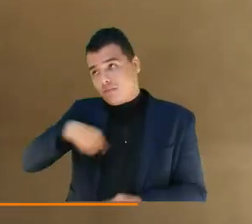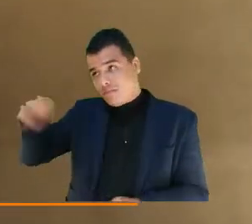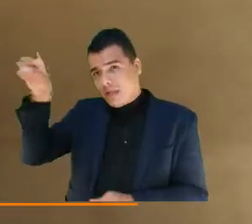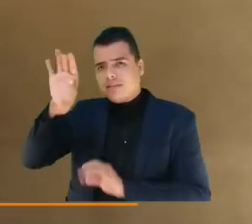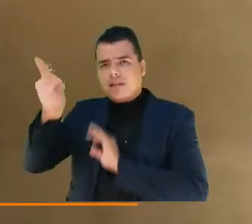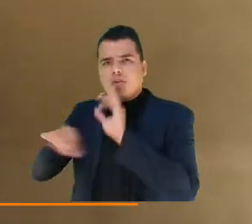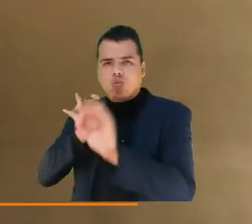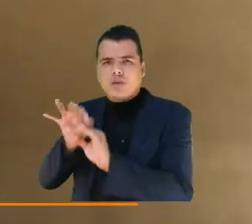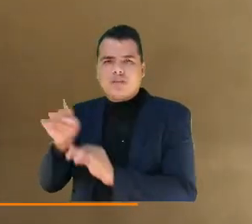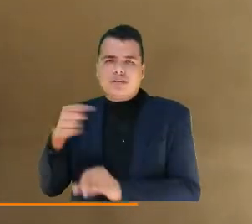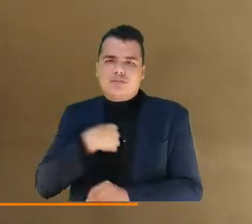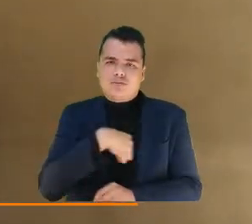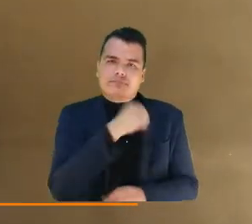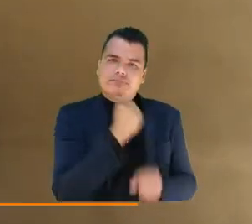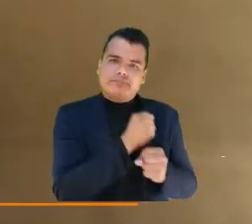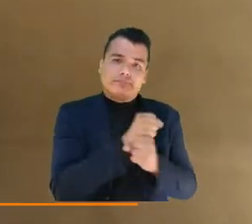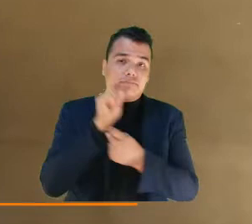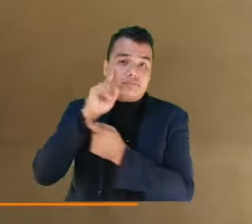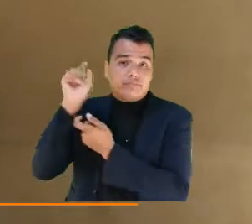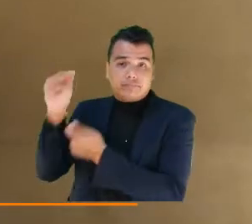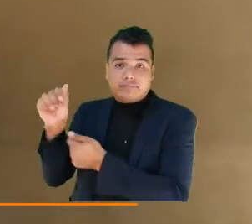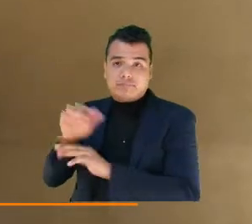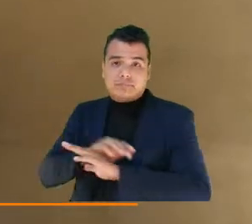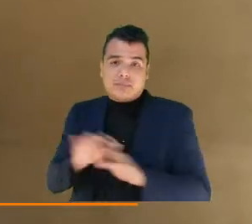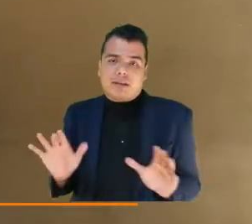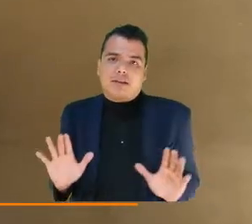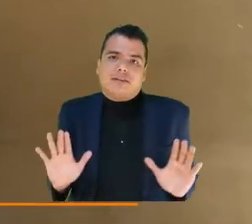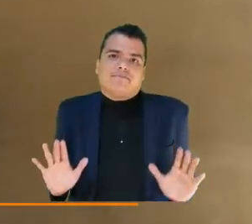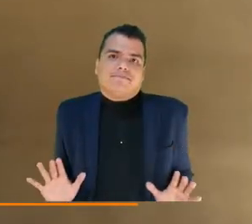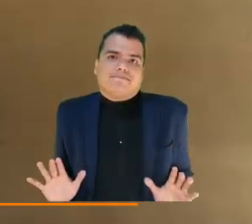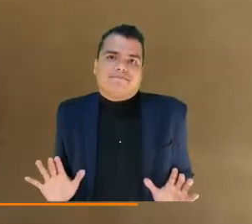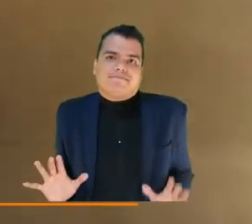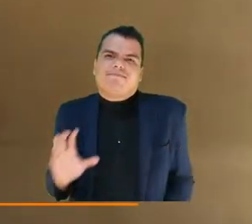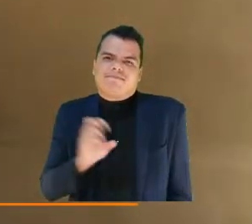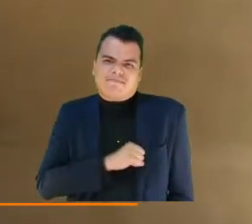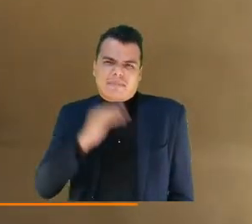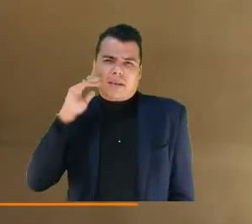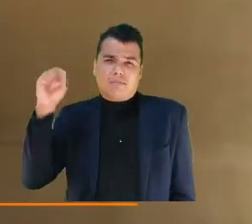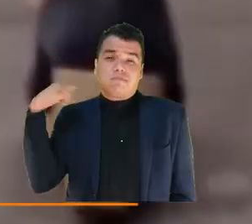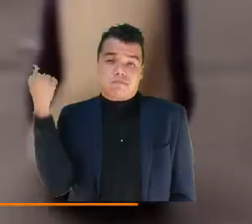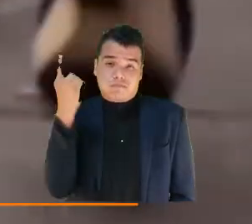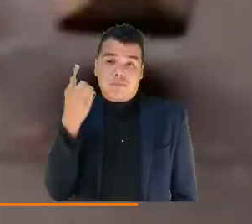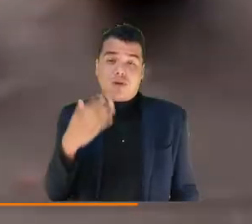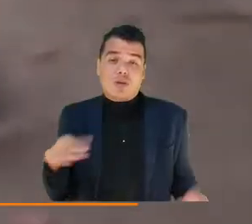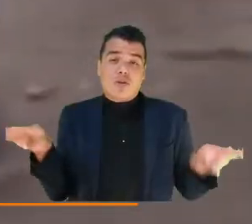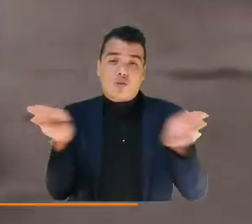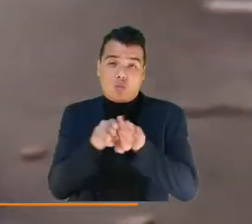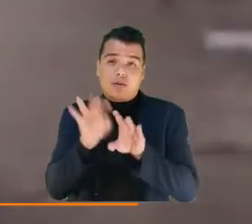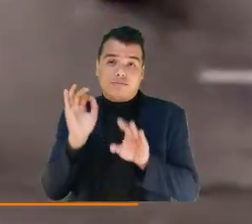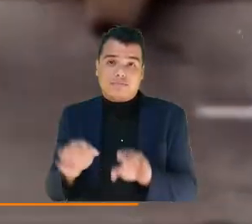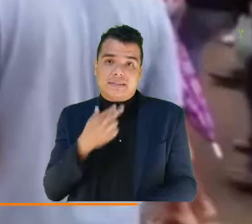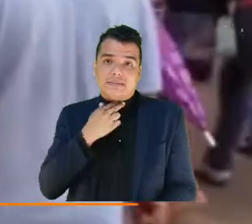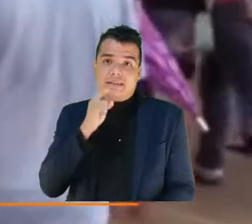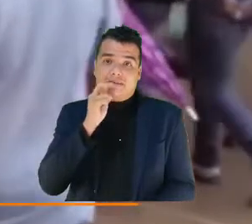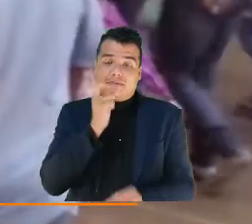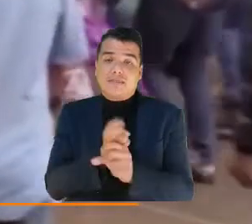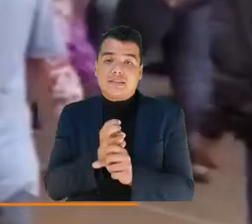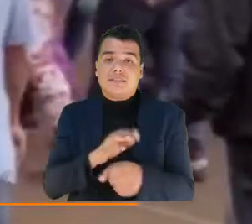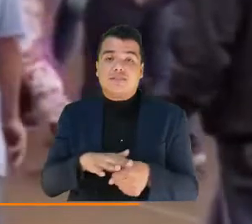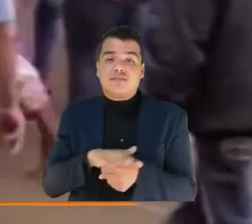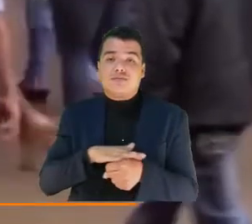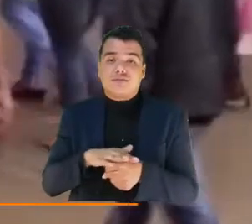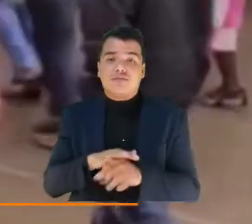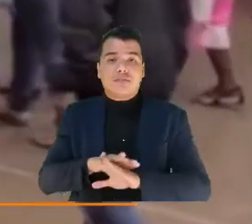uno para cuidar los de los demás, y que tristemente pues muchas mujeres que son mamás cabezas de familia